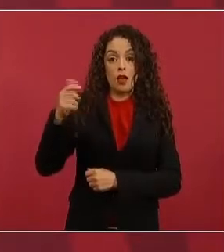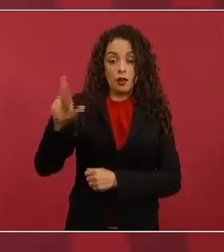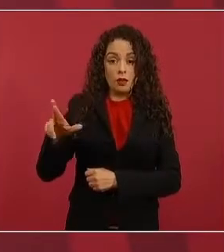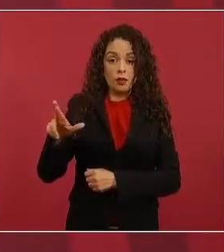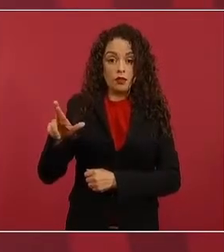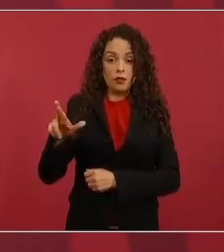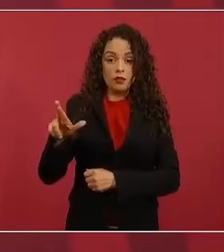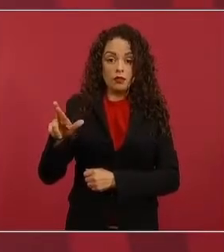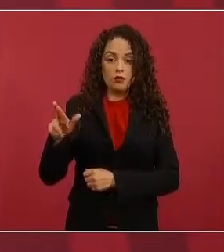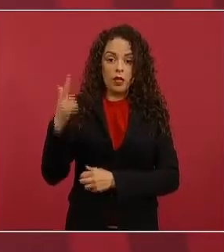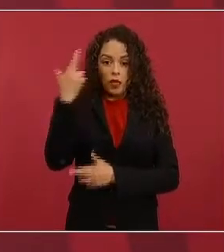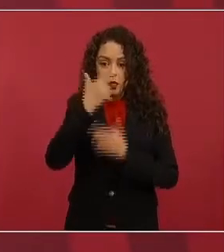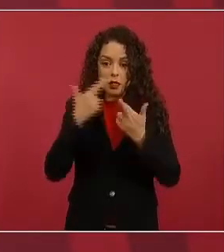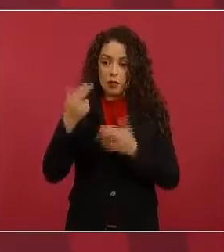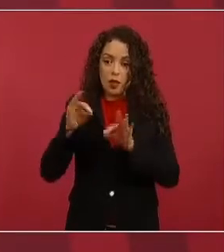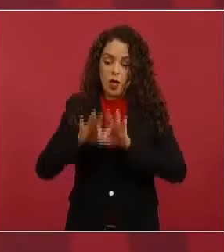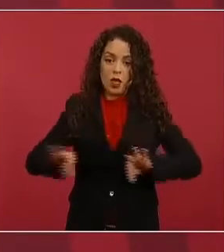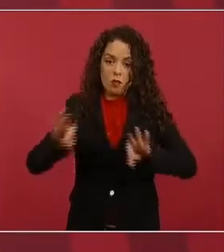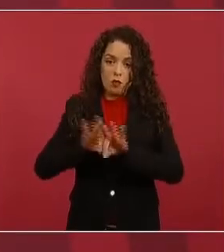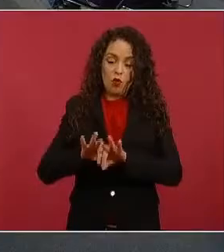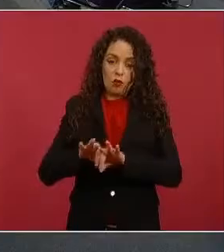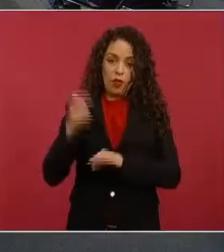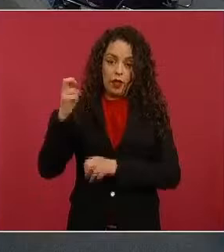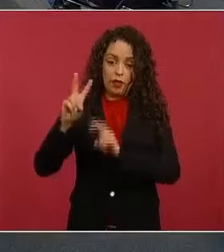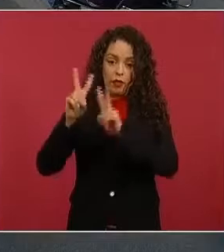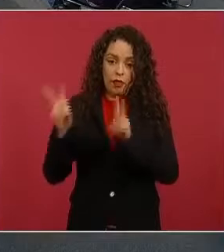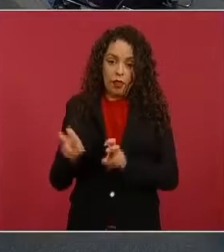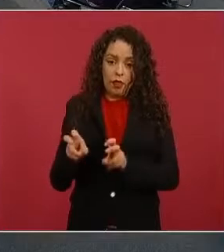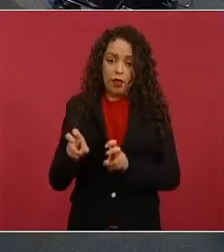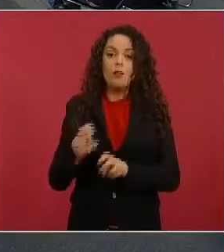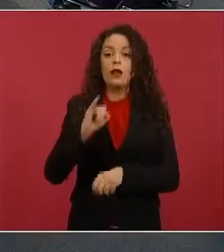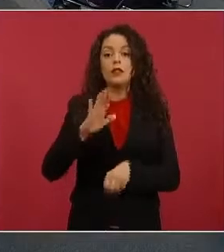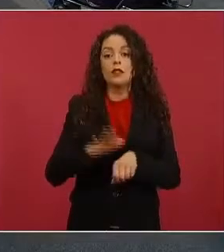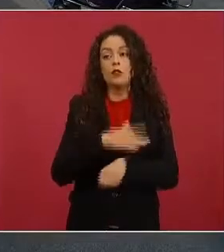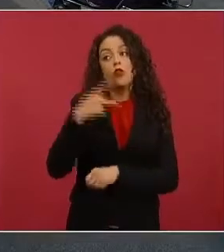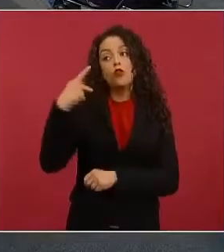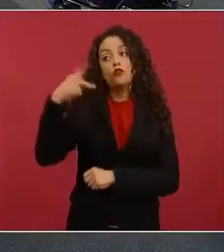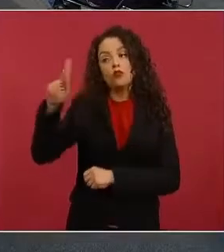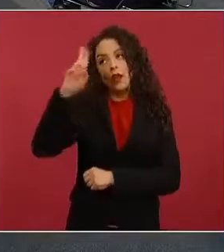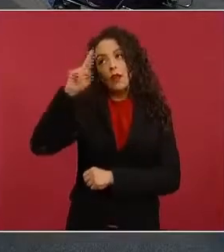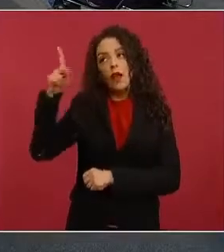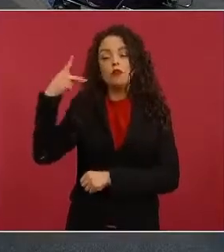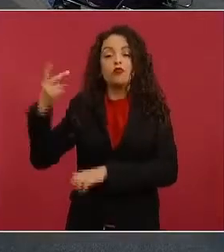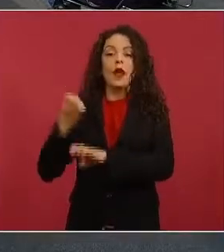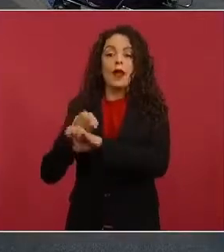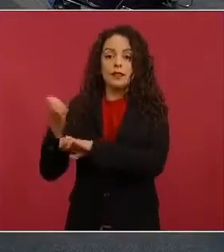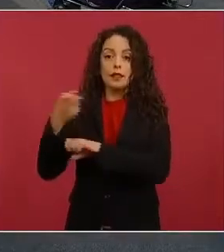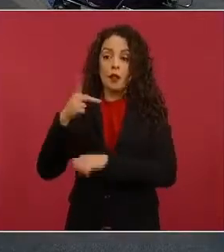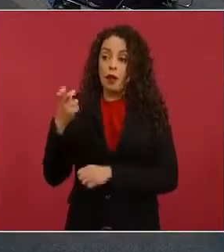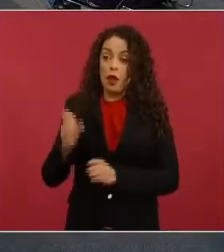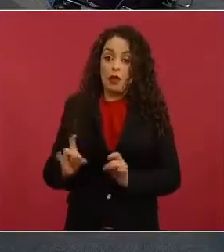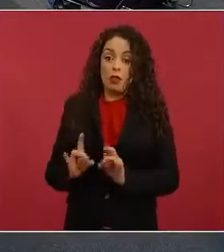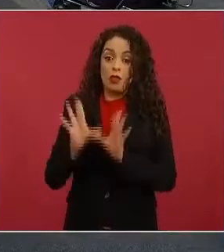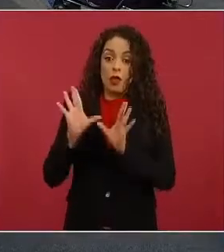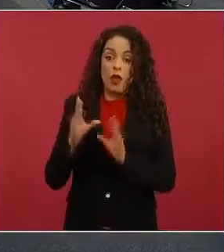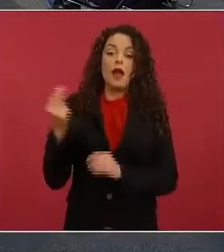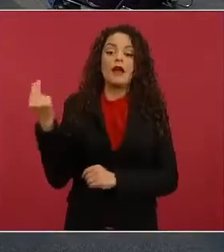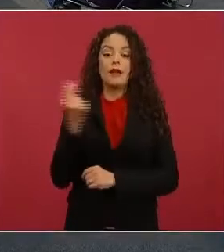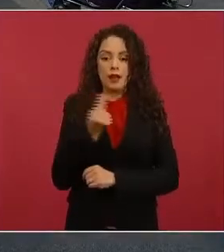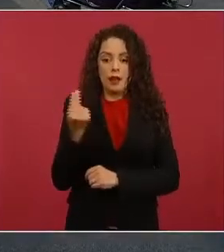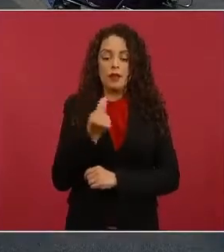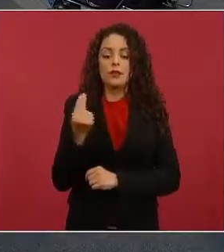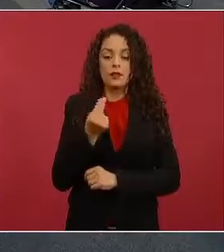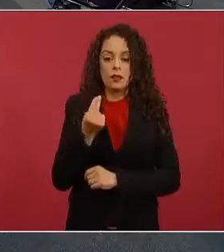se tome en cuenta. Sí, porque los casos se toman a nivel estatal y ya si hay alguna situación como esta, bueno, sí, pues se busca